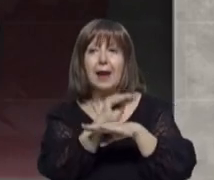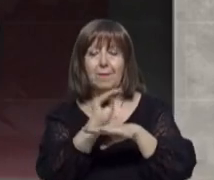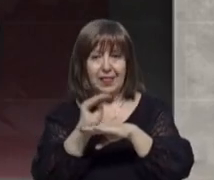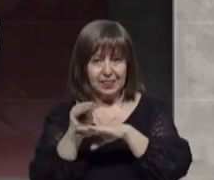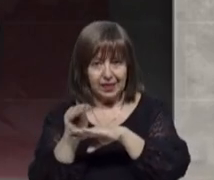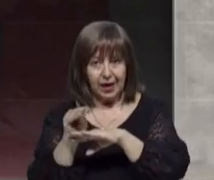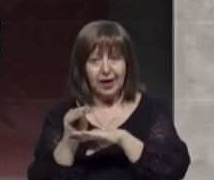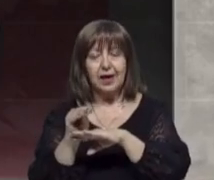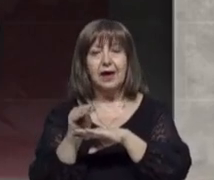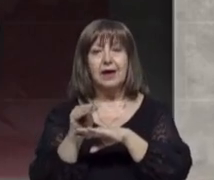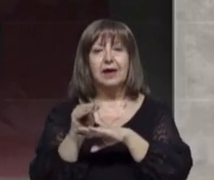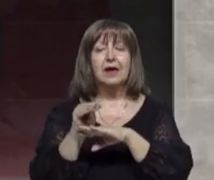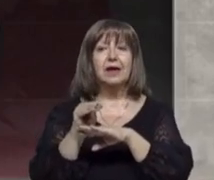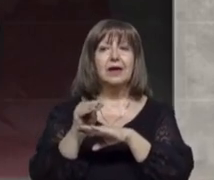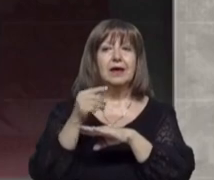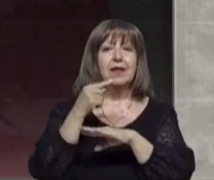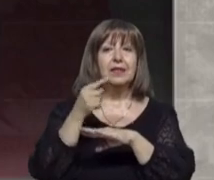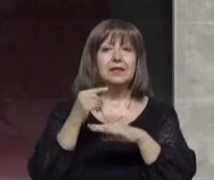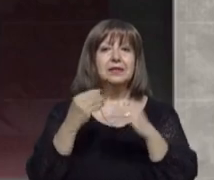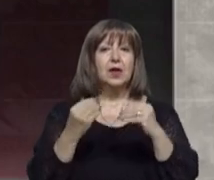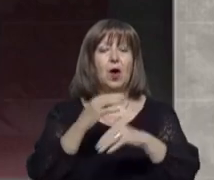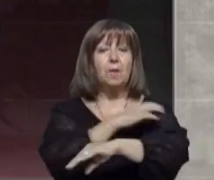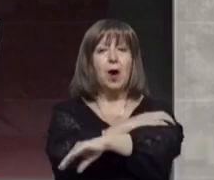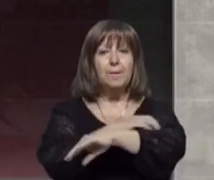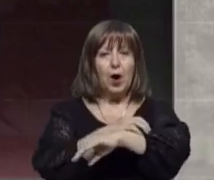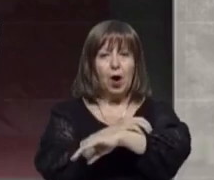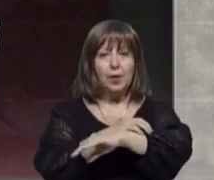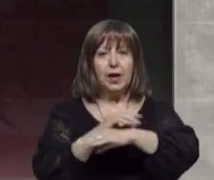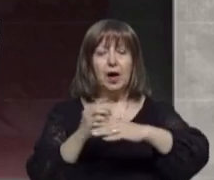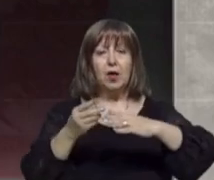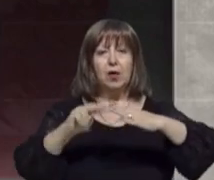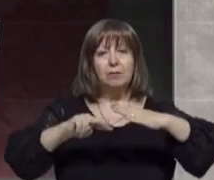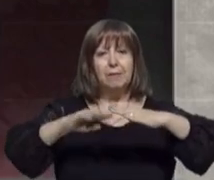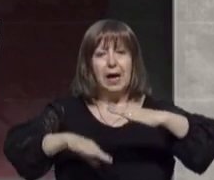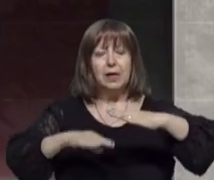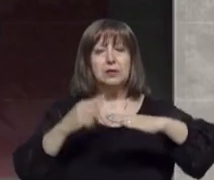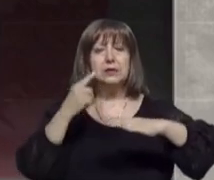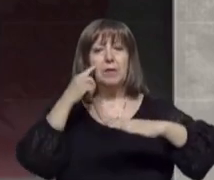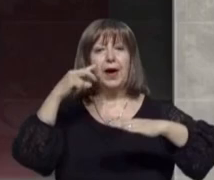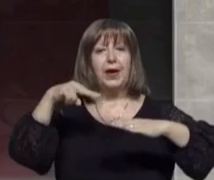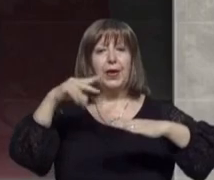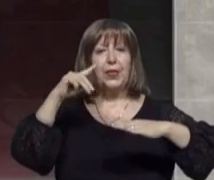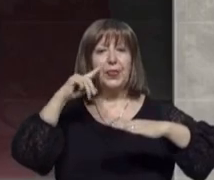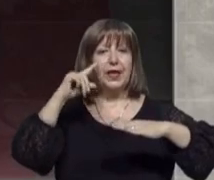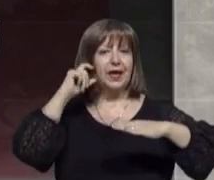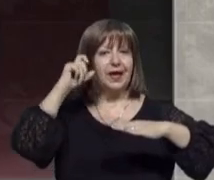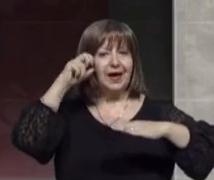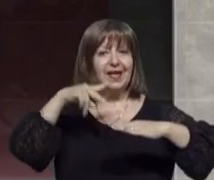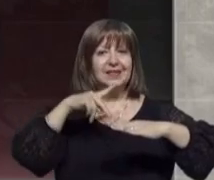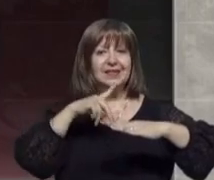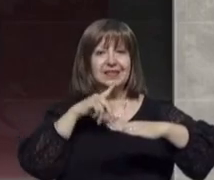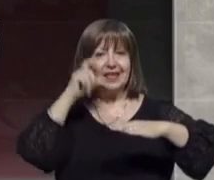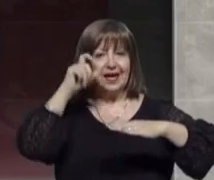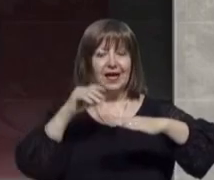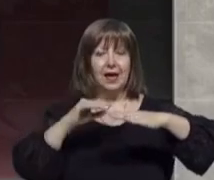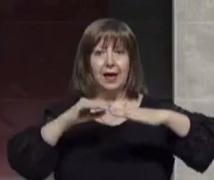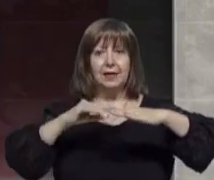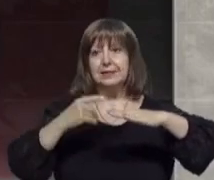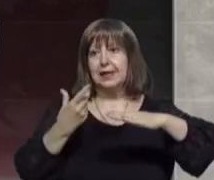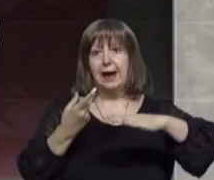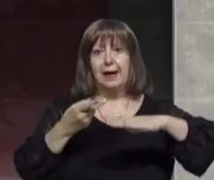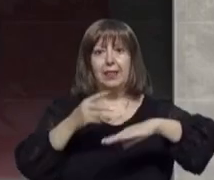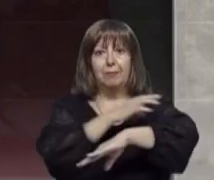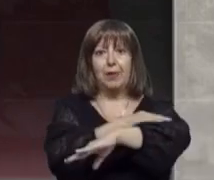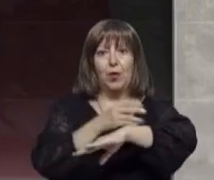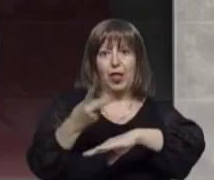alimentaria, que es lo que mide la diferencia entre pobreza e indigencia. Números que son en base a cálculos, por supuesto, pero que cuando hablamos